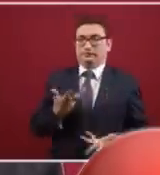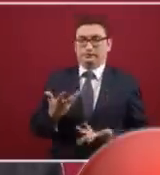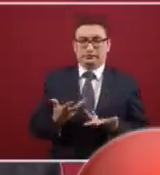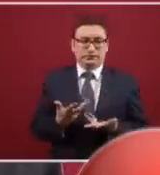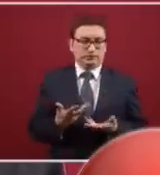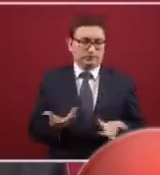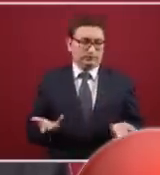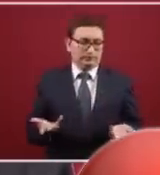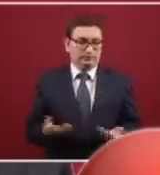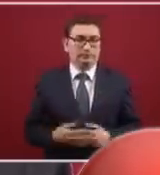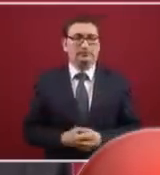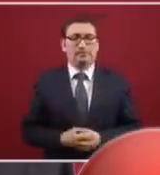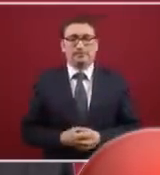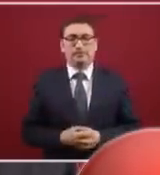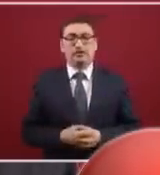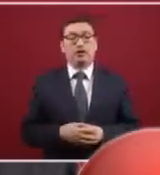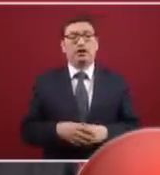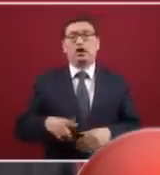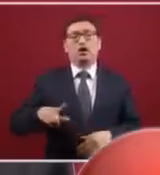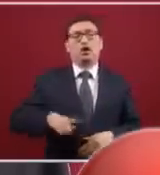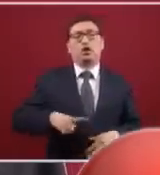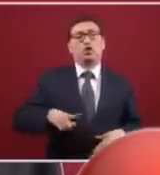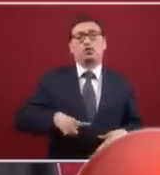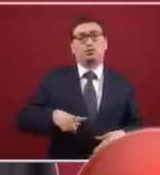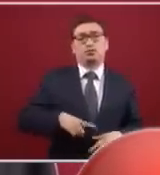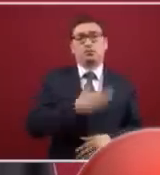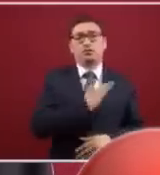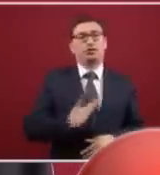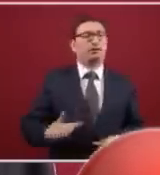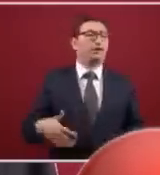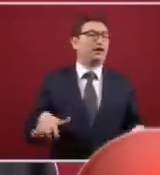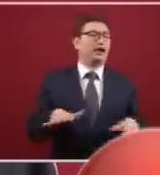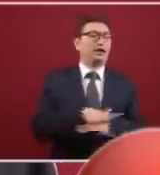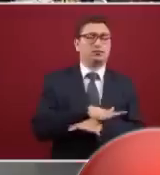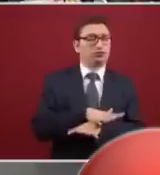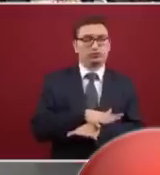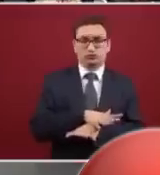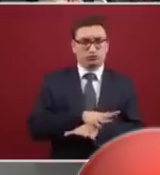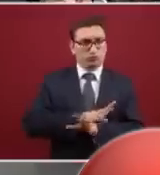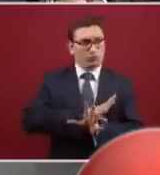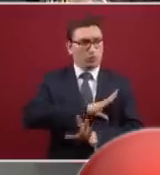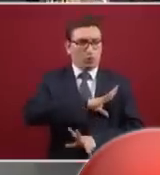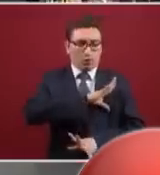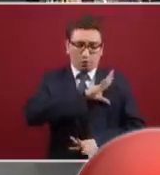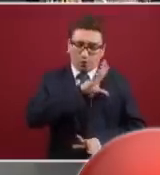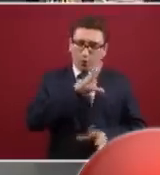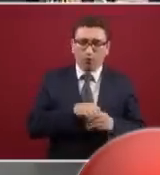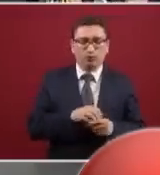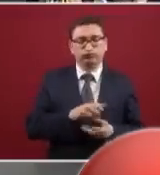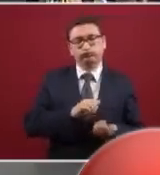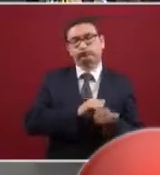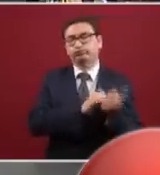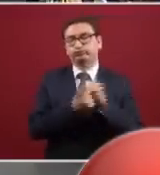No es un simple cambio de gobierno, es un cambio de régimen.